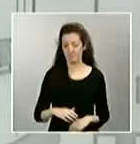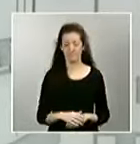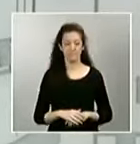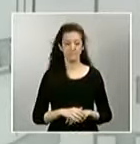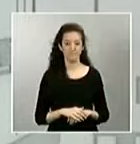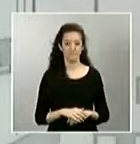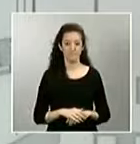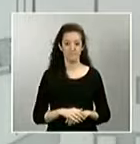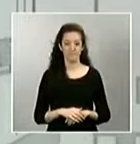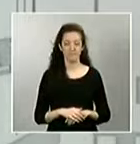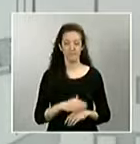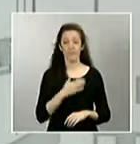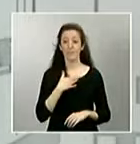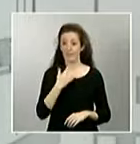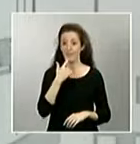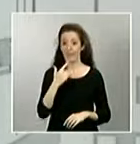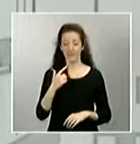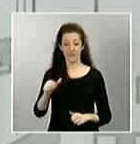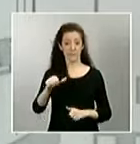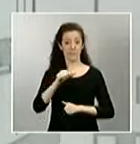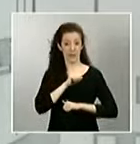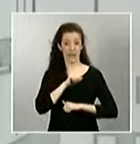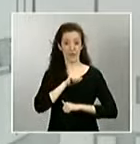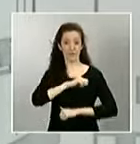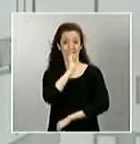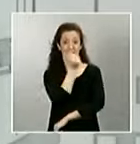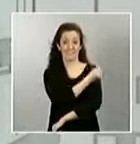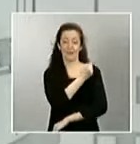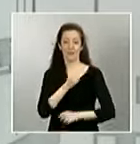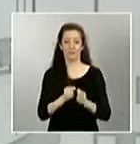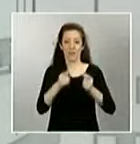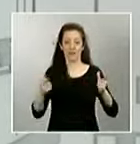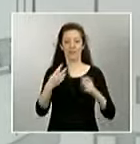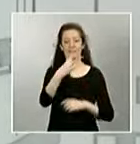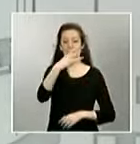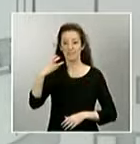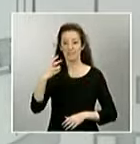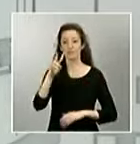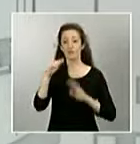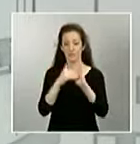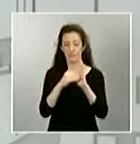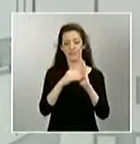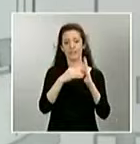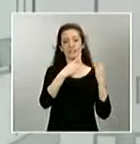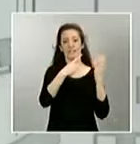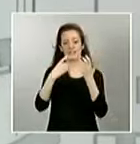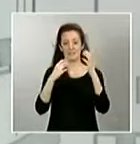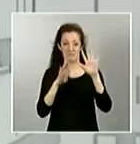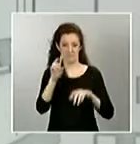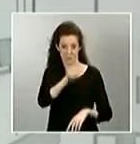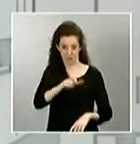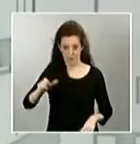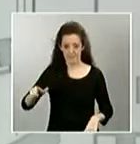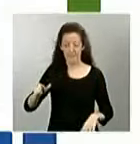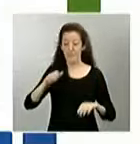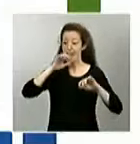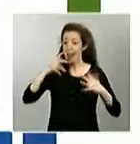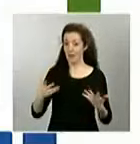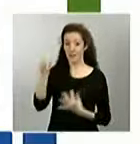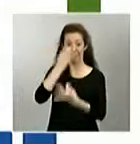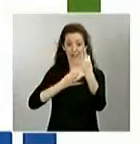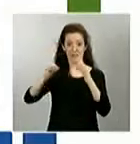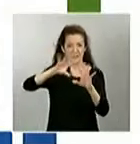se incrementa el paro registrado en 302.265 personas. La cifra global, a día de hoy, en España, de paro,